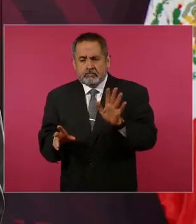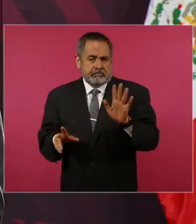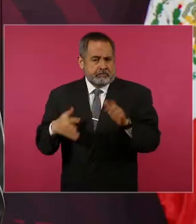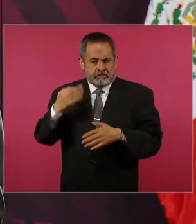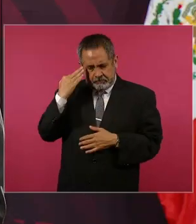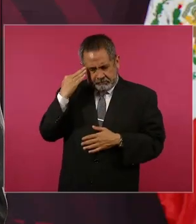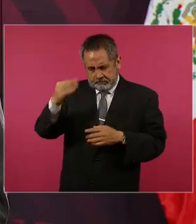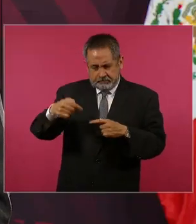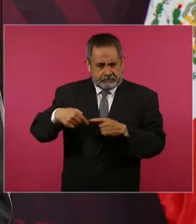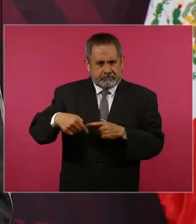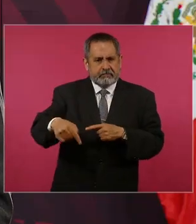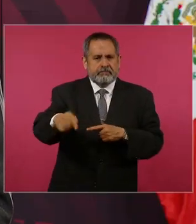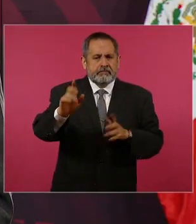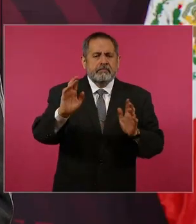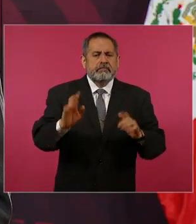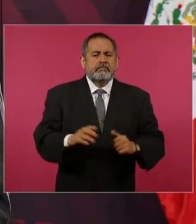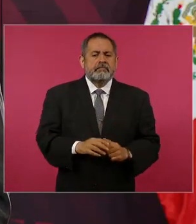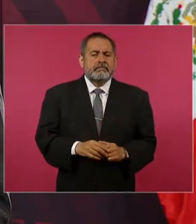llevar